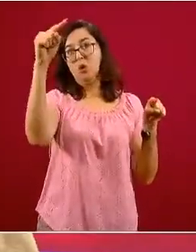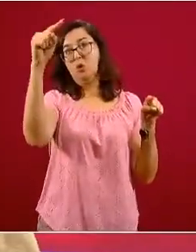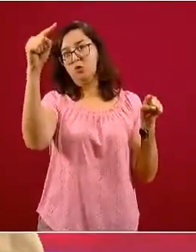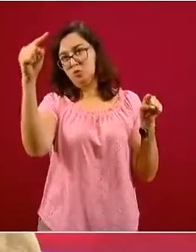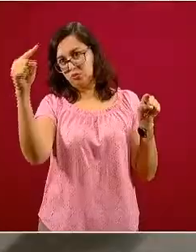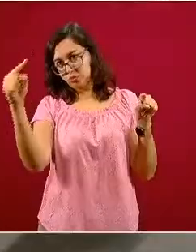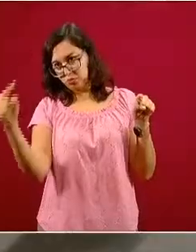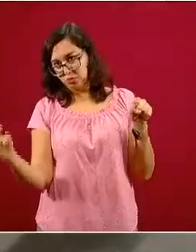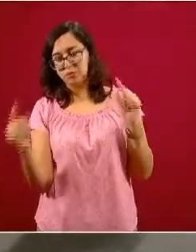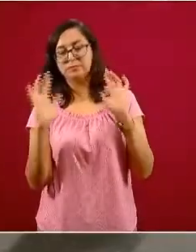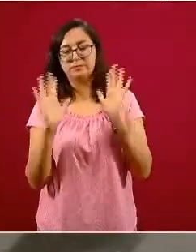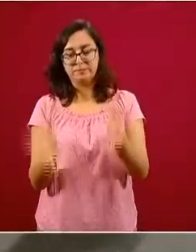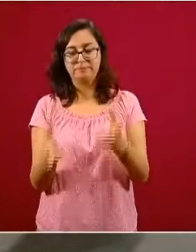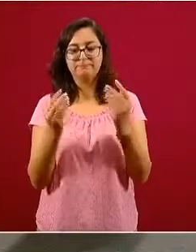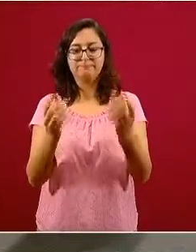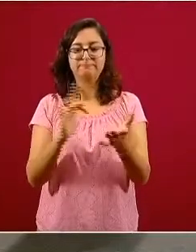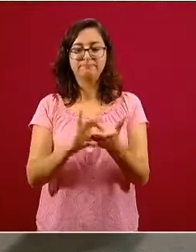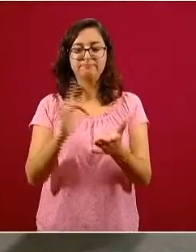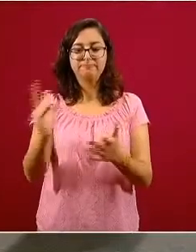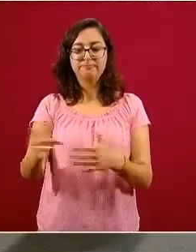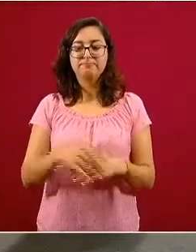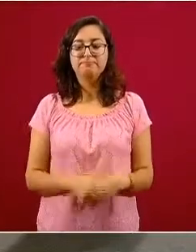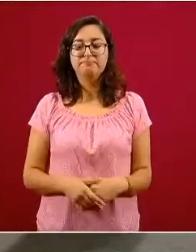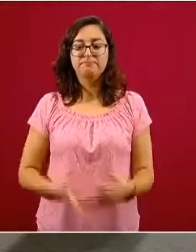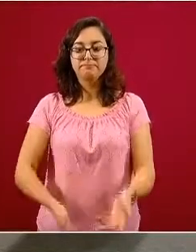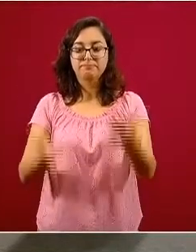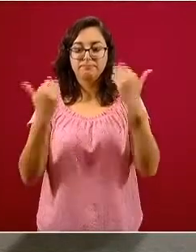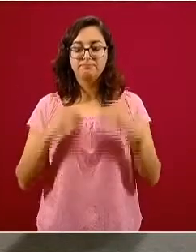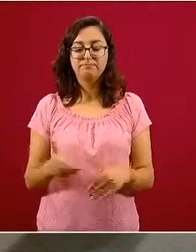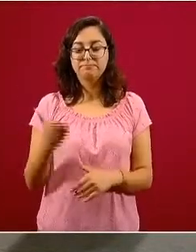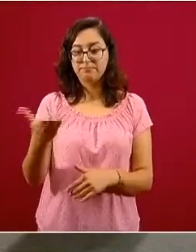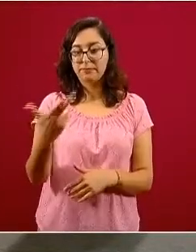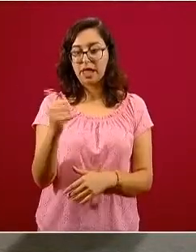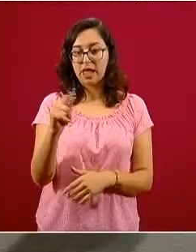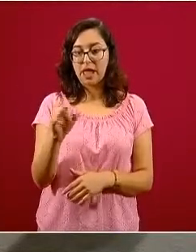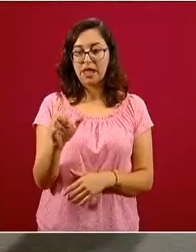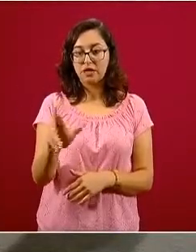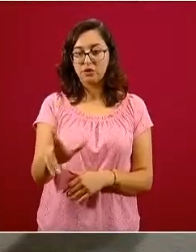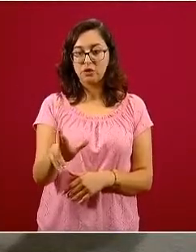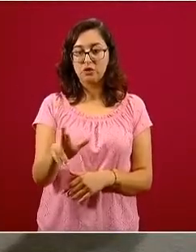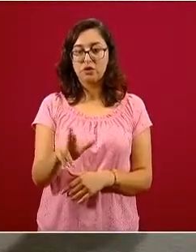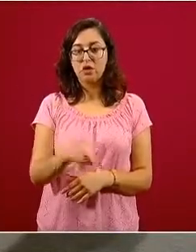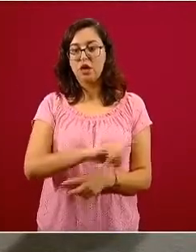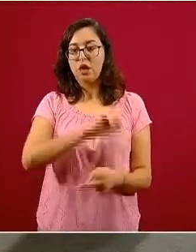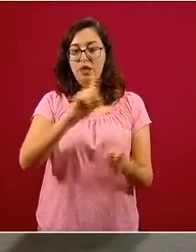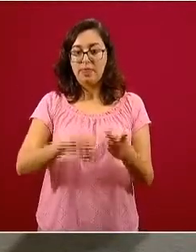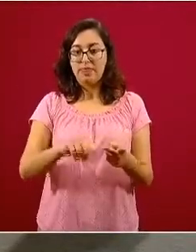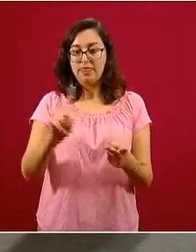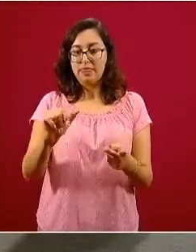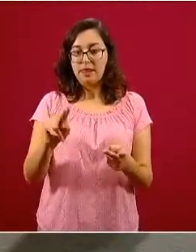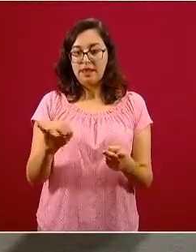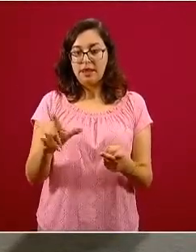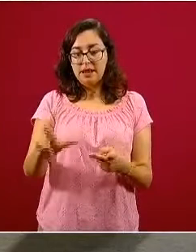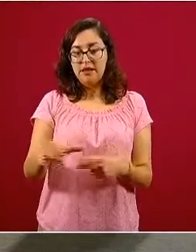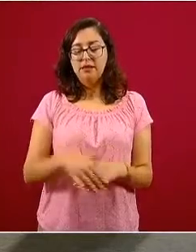descenso. Muchas gracias. Vamos a darle la palabra aquí a Héctor García, luego a Daniel